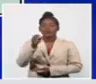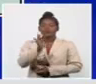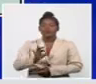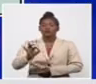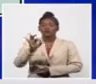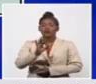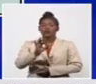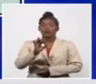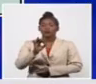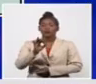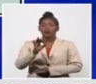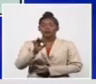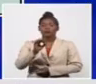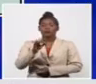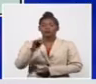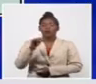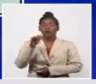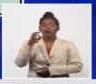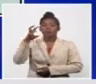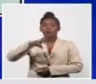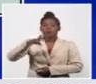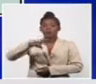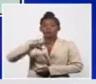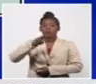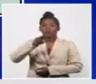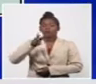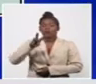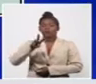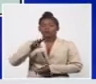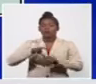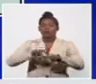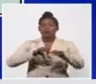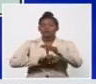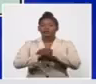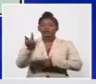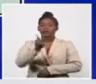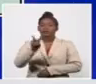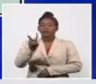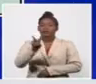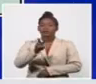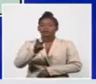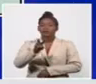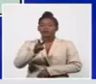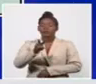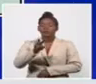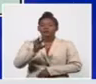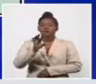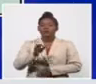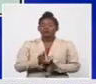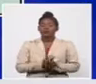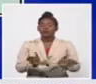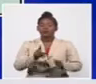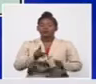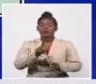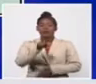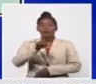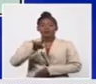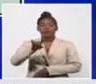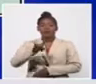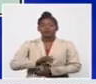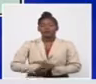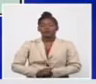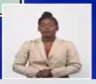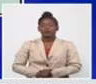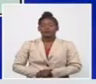Marianao 23, Habana del Este 22, San Miguel del Padrón 19, al igual que de